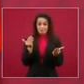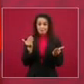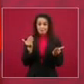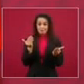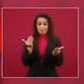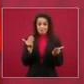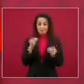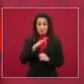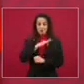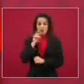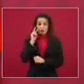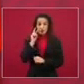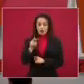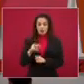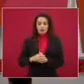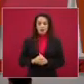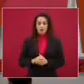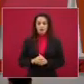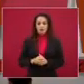de cómo